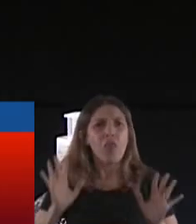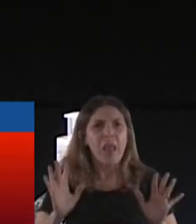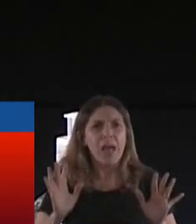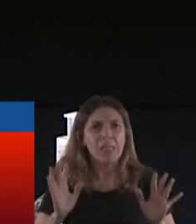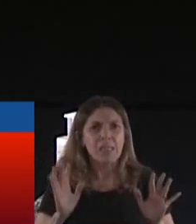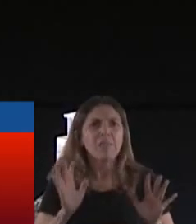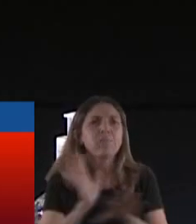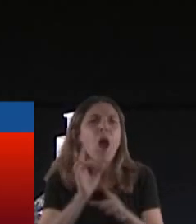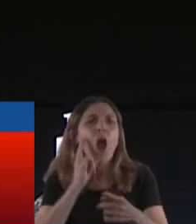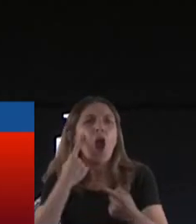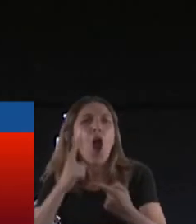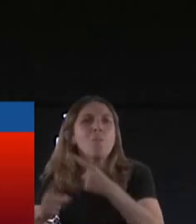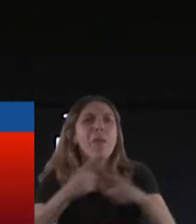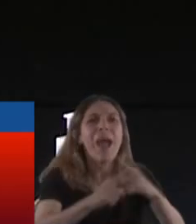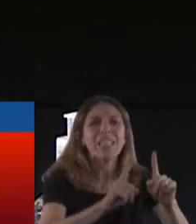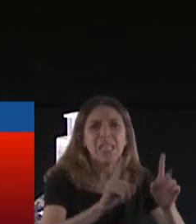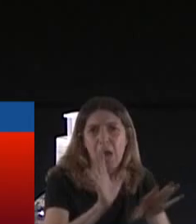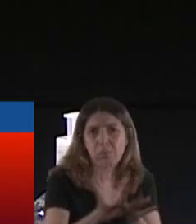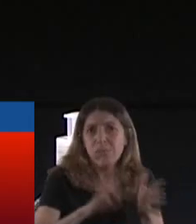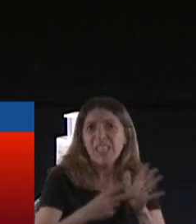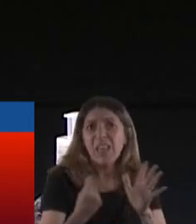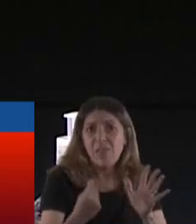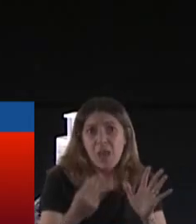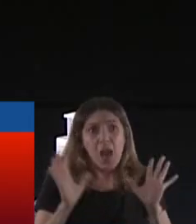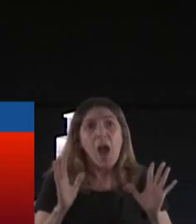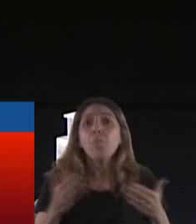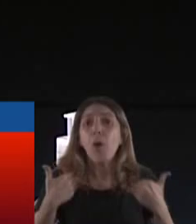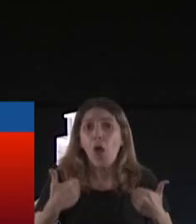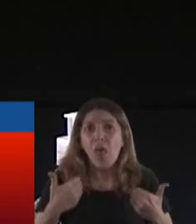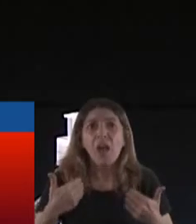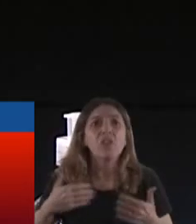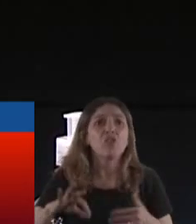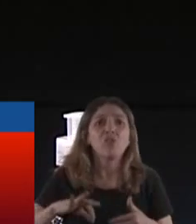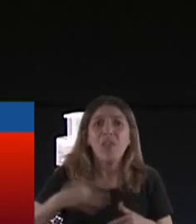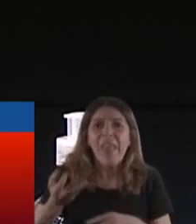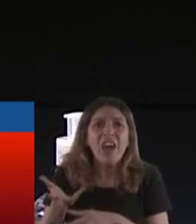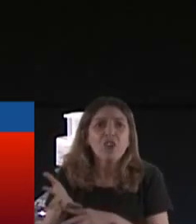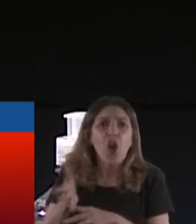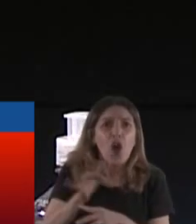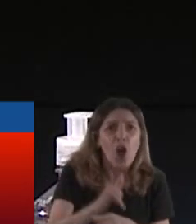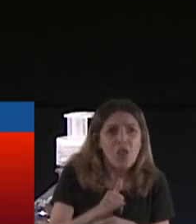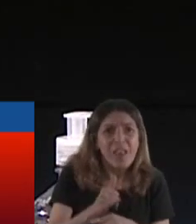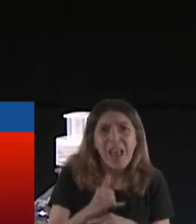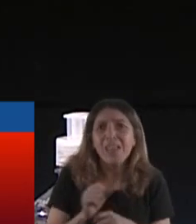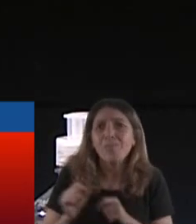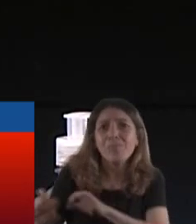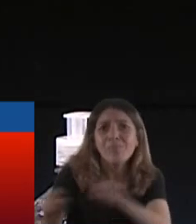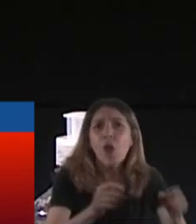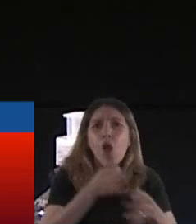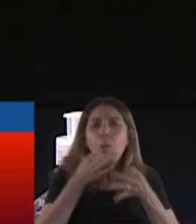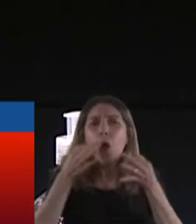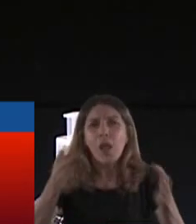digo convivencia, eso incluye la posibilidad de desarrollarnos, de crecer, de armar nuestras vidas como se nos da la gana.